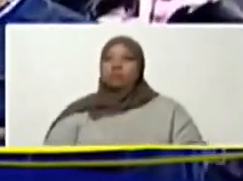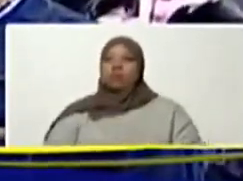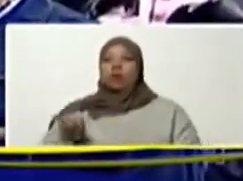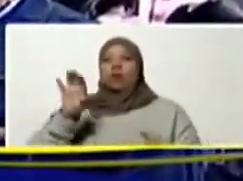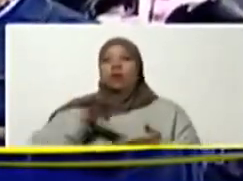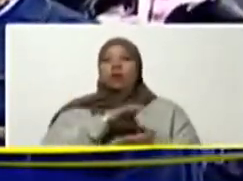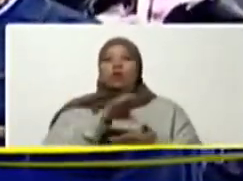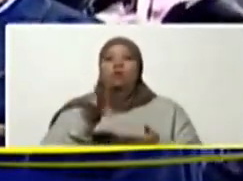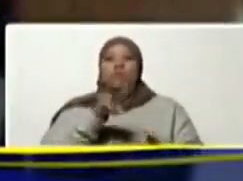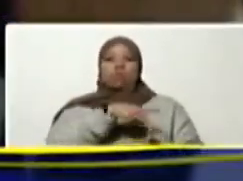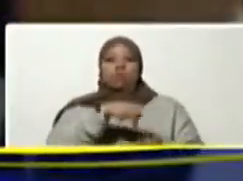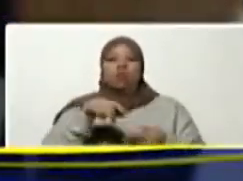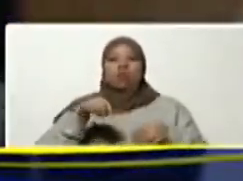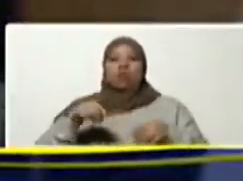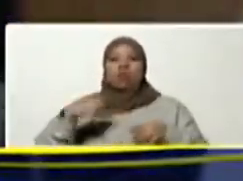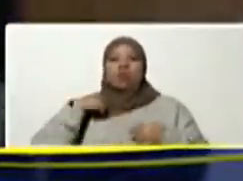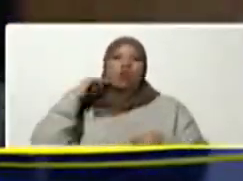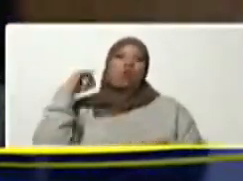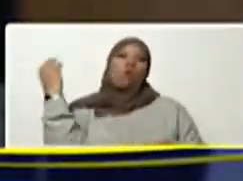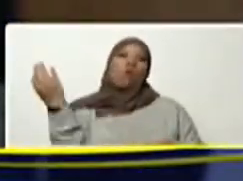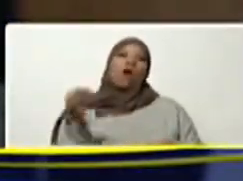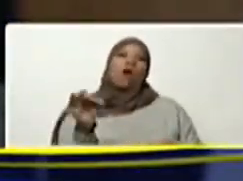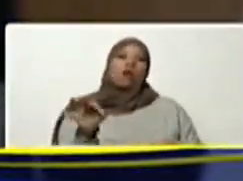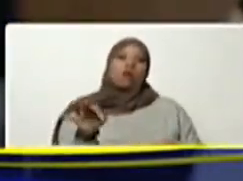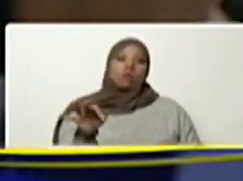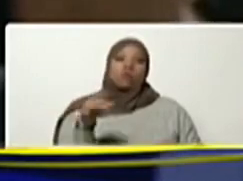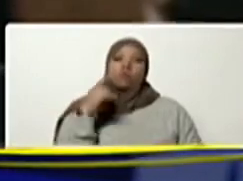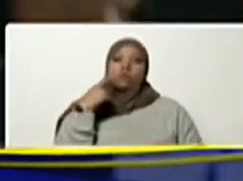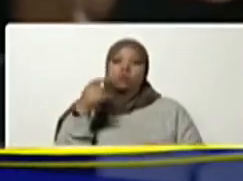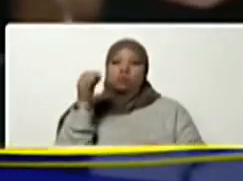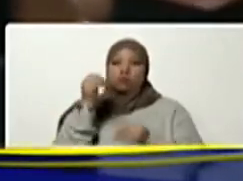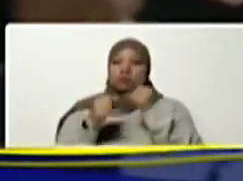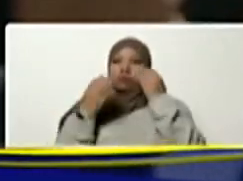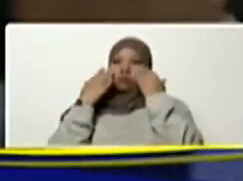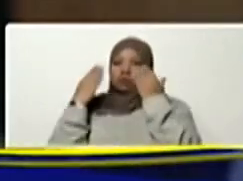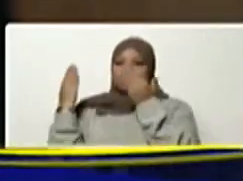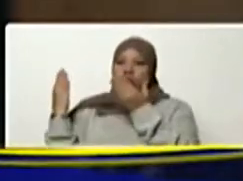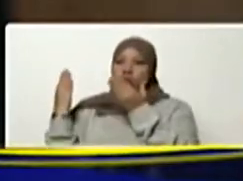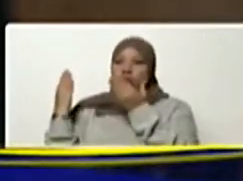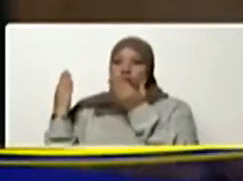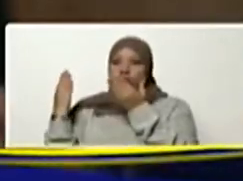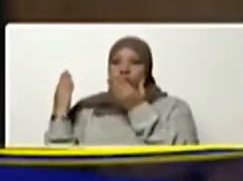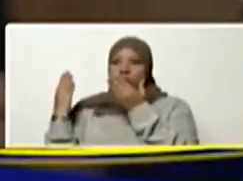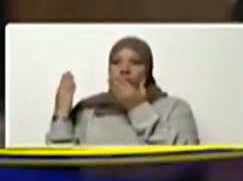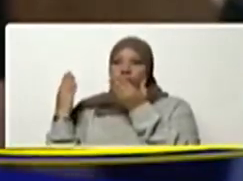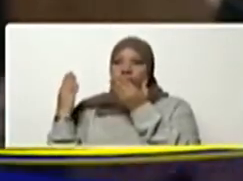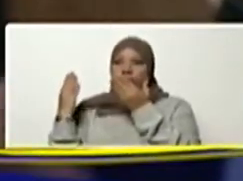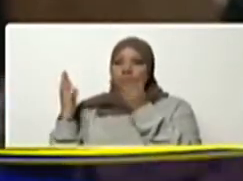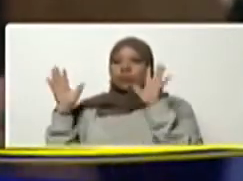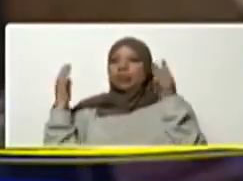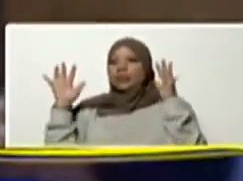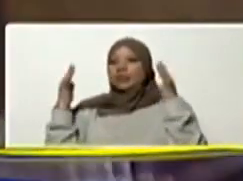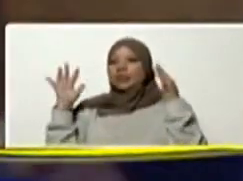y poeta del llano, general en jefe de los cantos, Cristóbal Jiménez.